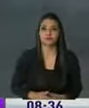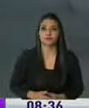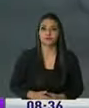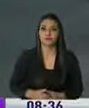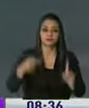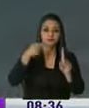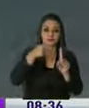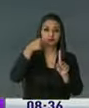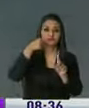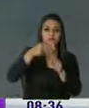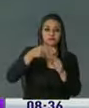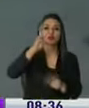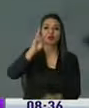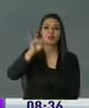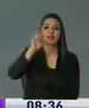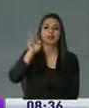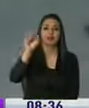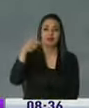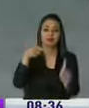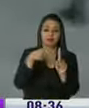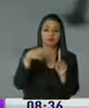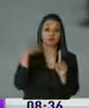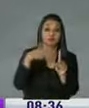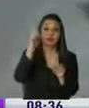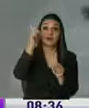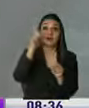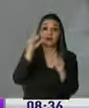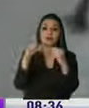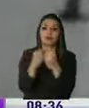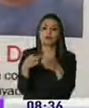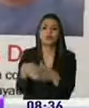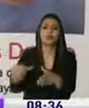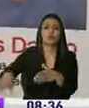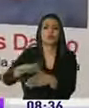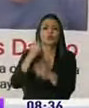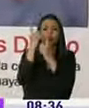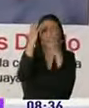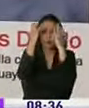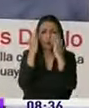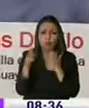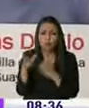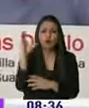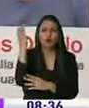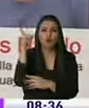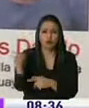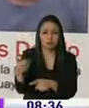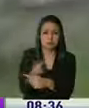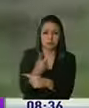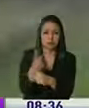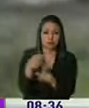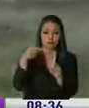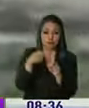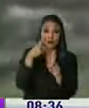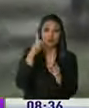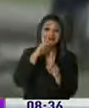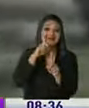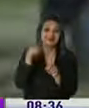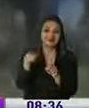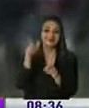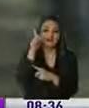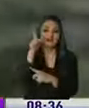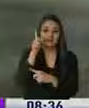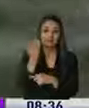Weiner Valencia, alias Weiner, sería uno de los cabecillas del grupo armado residual Oliver Sinisterra, liderado por Guacho. Fue capturado el